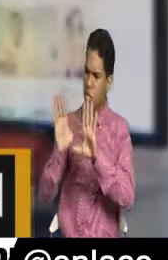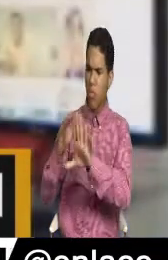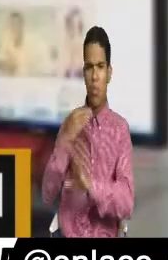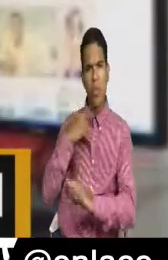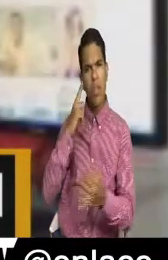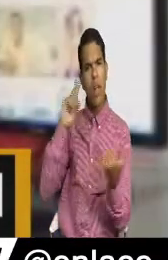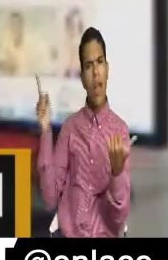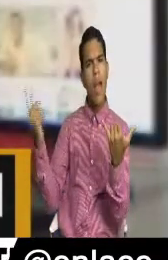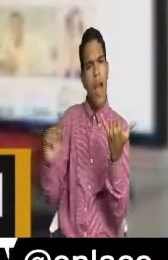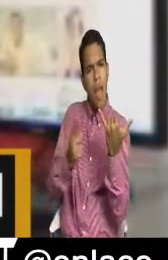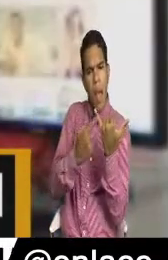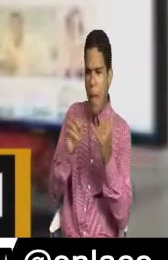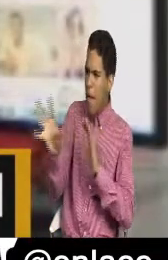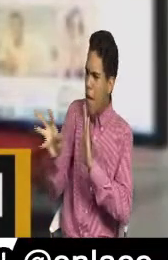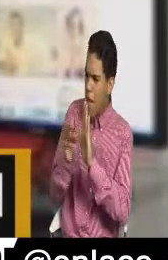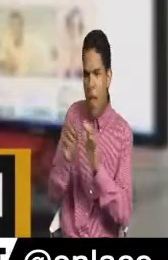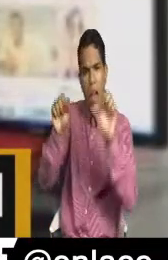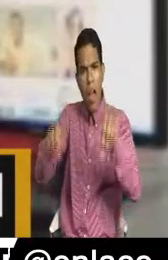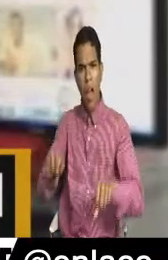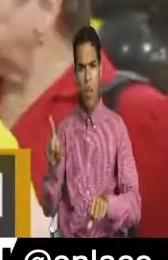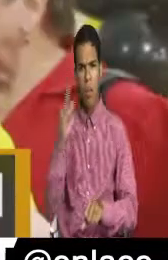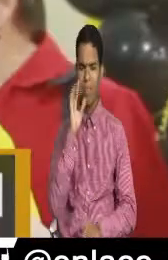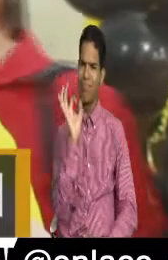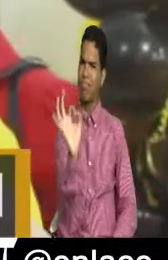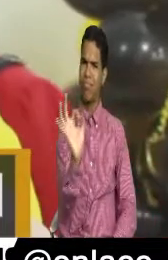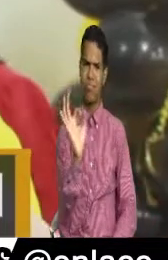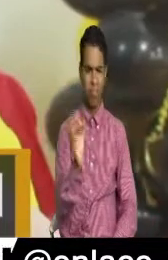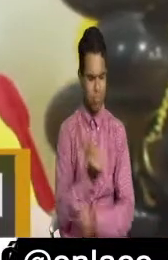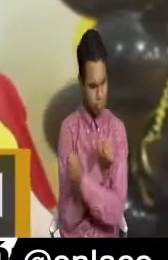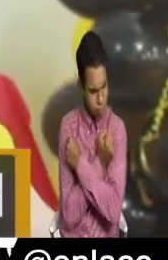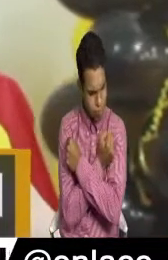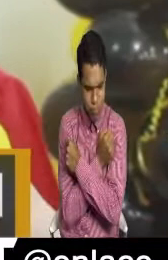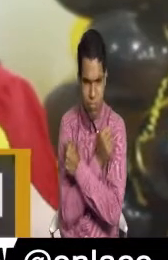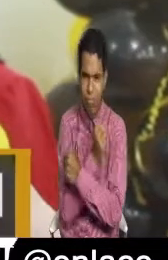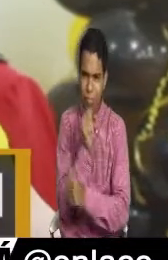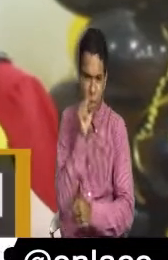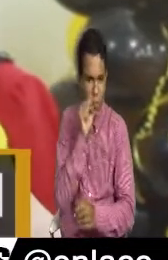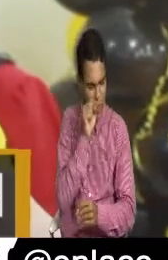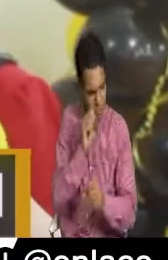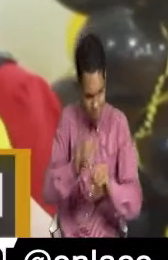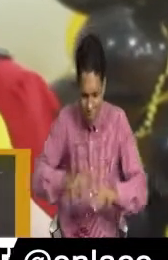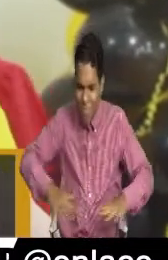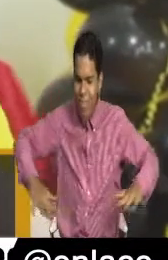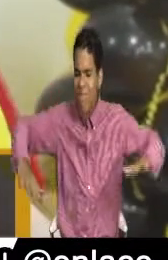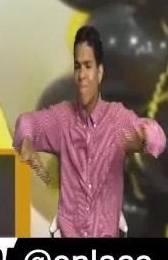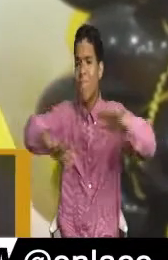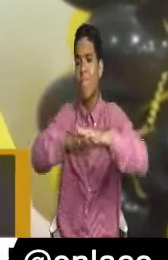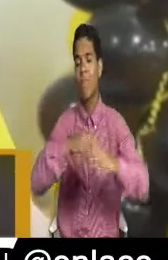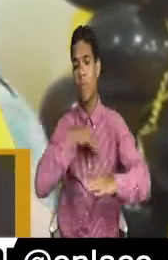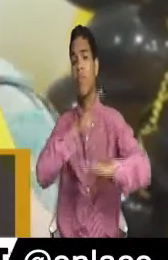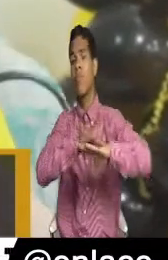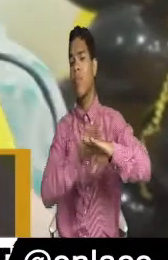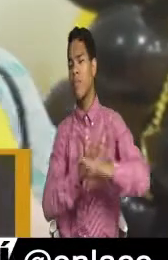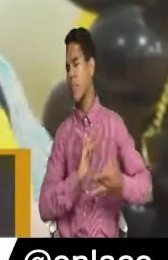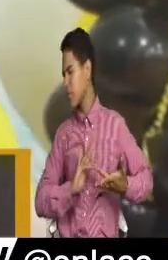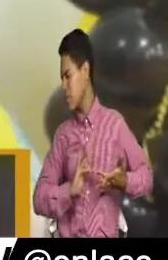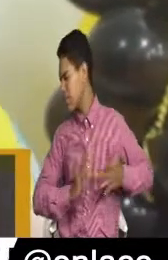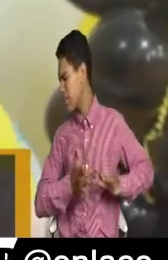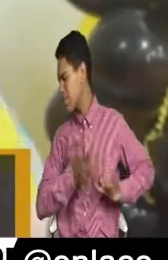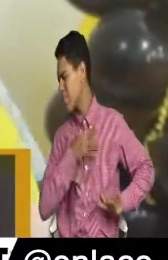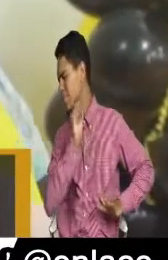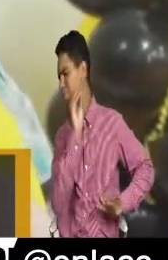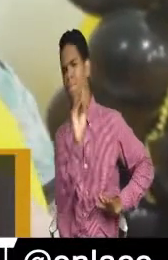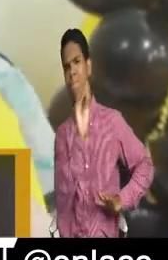liderazgo, calidad humana y amor por la ciudad. Muy, muy triste, muy dolorosa la partida del médico